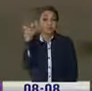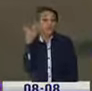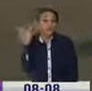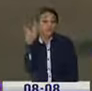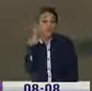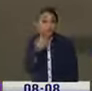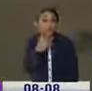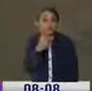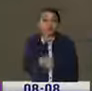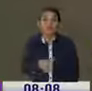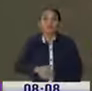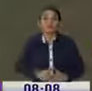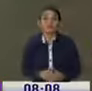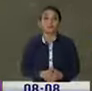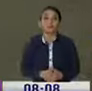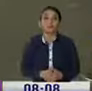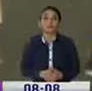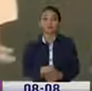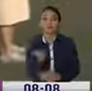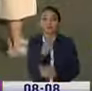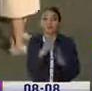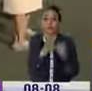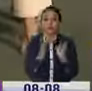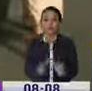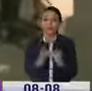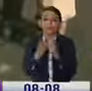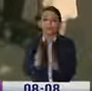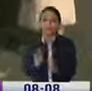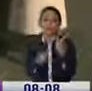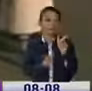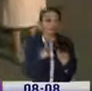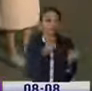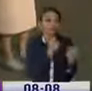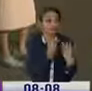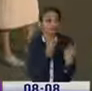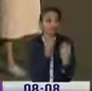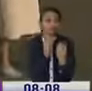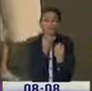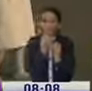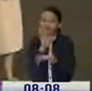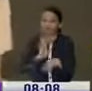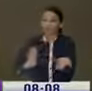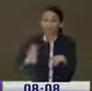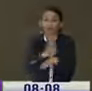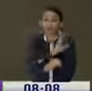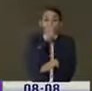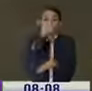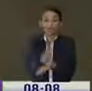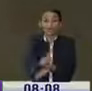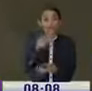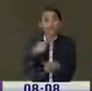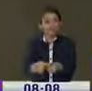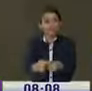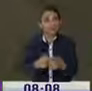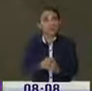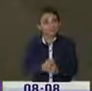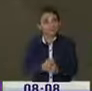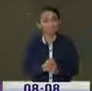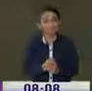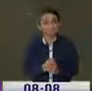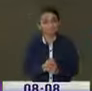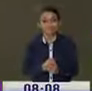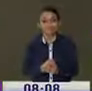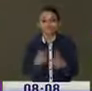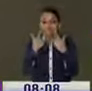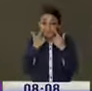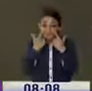querido Robert, Verónica, todo lo que están diciendo aquí los moradores de este barrio al sur de la ciudad. Nosotros estamos